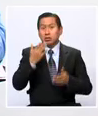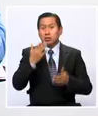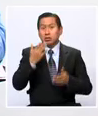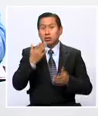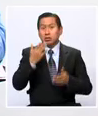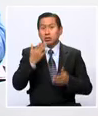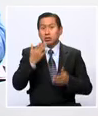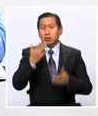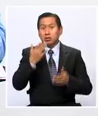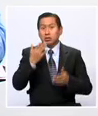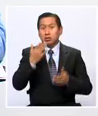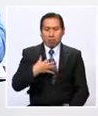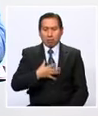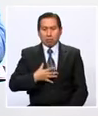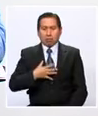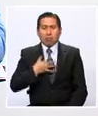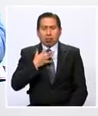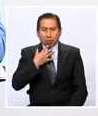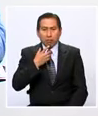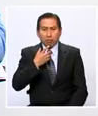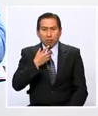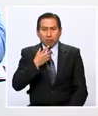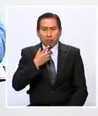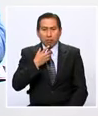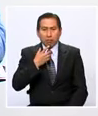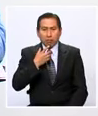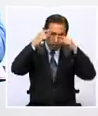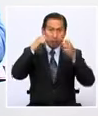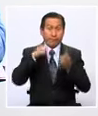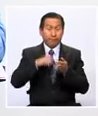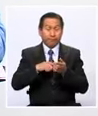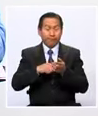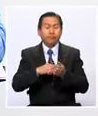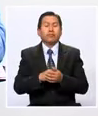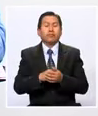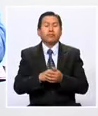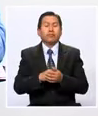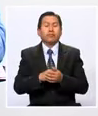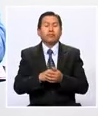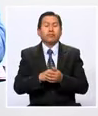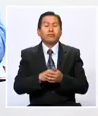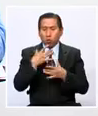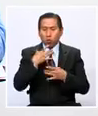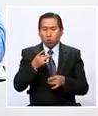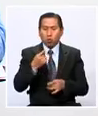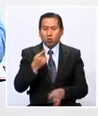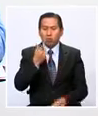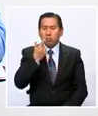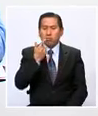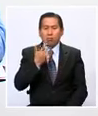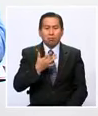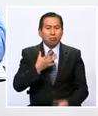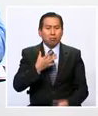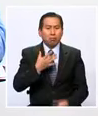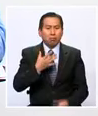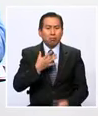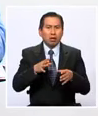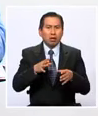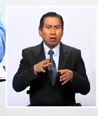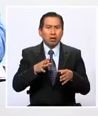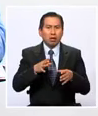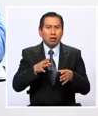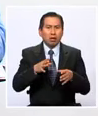diarrea náuseas y dolor de cabeza la pérdida del gusto y el olfato parece ser